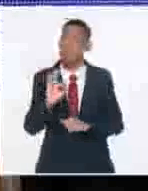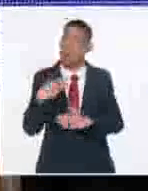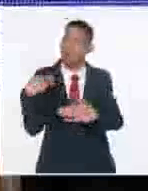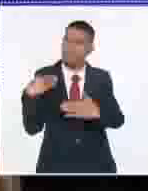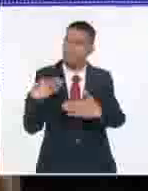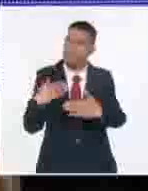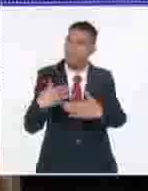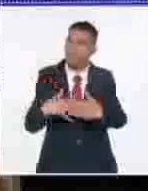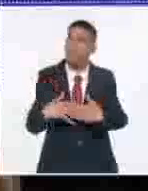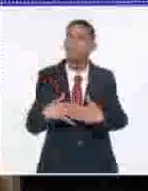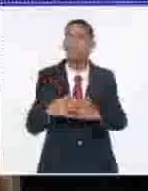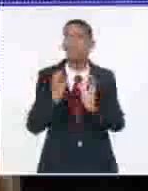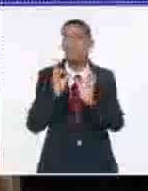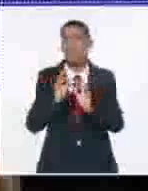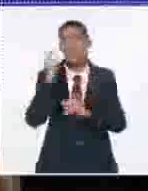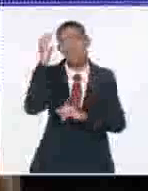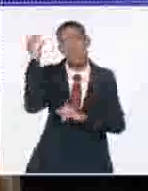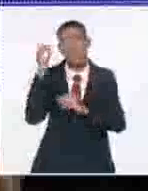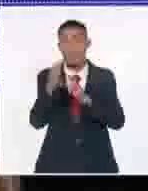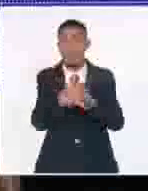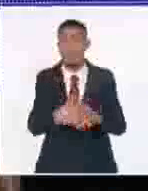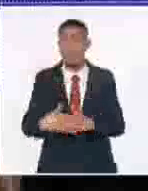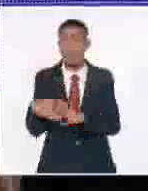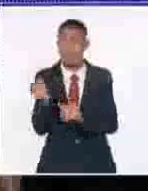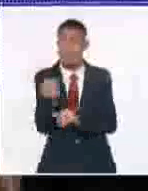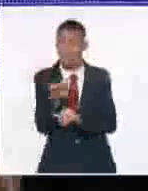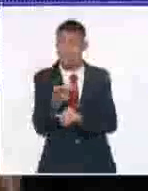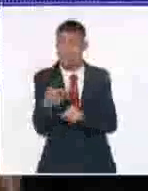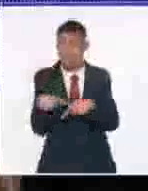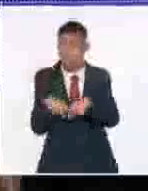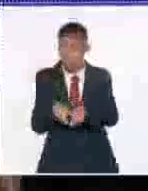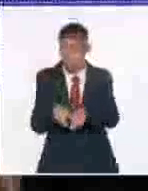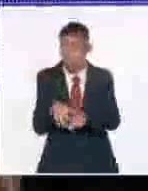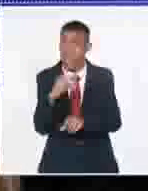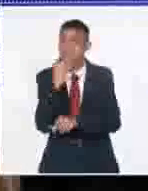básicamente el gobierno de los Estados Unidos quien ha